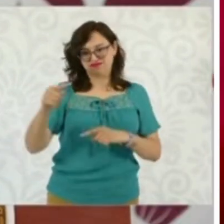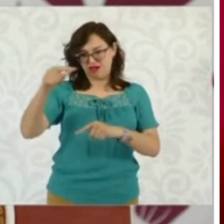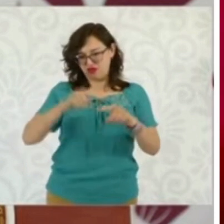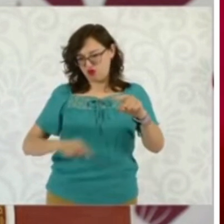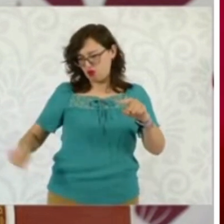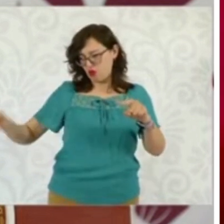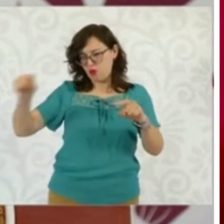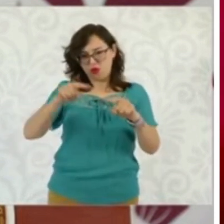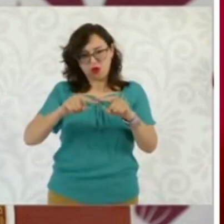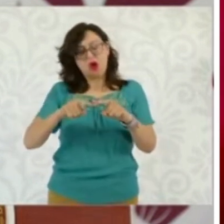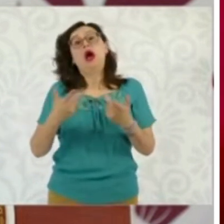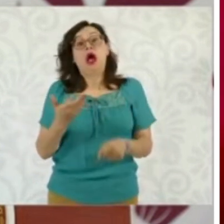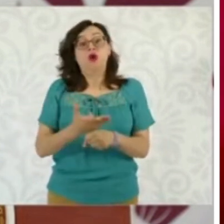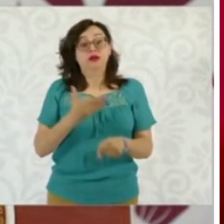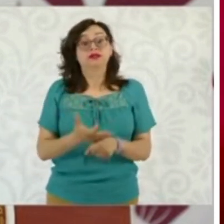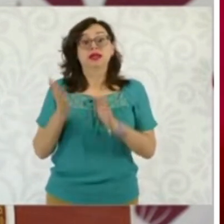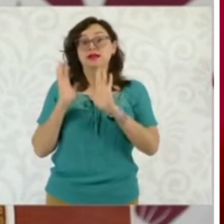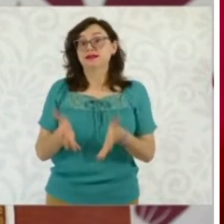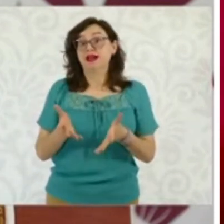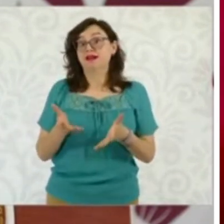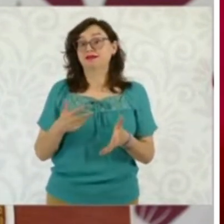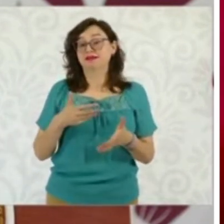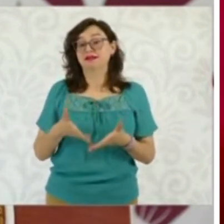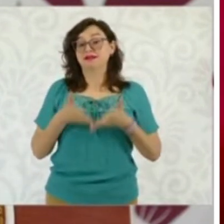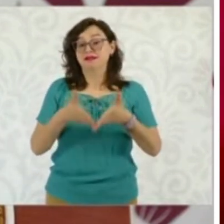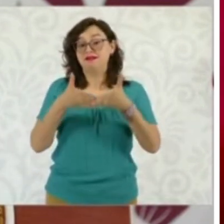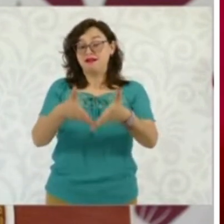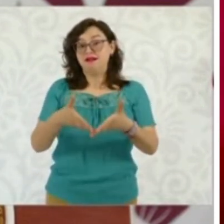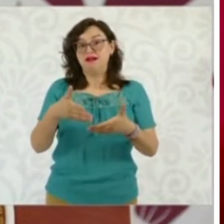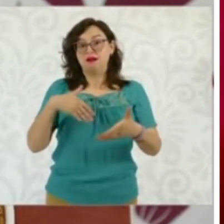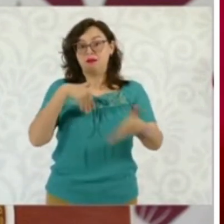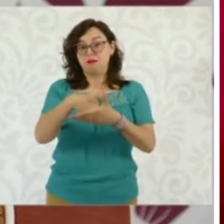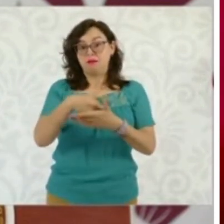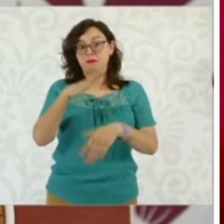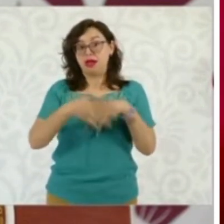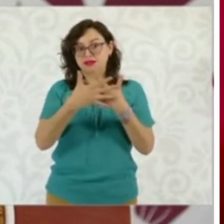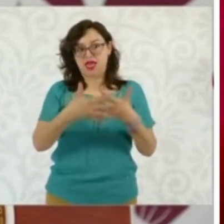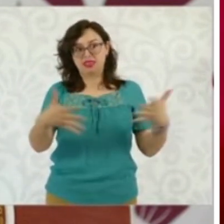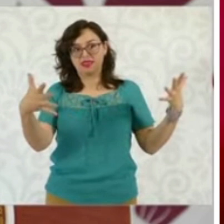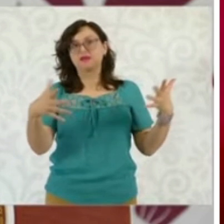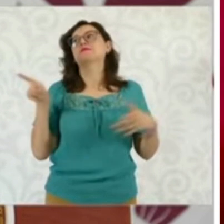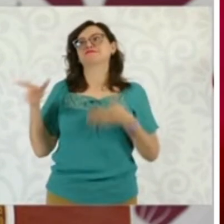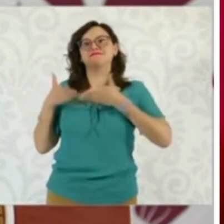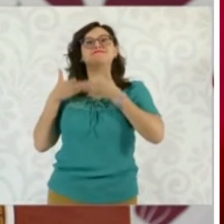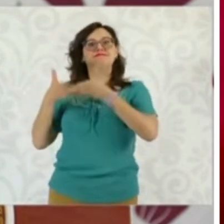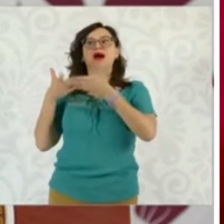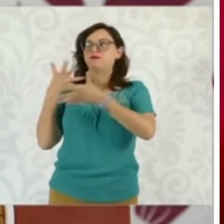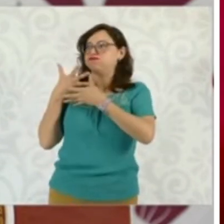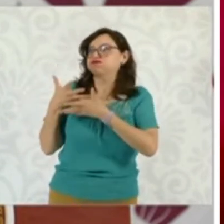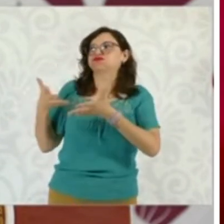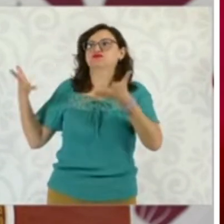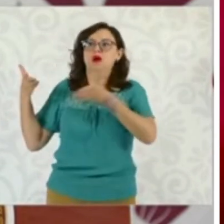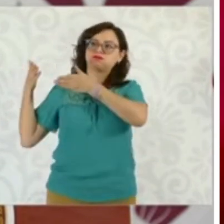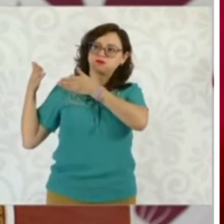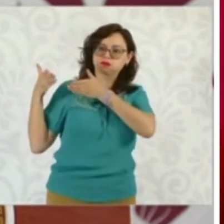que empezaron a llegar fueron buques más grandes por la escollera que se hizo con el presidente López Obrador en Salina Cruz, para transportar ya en